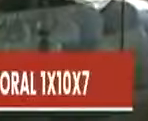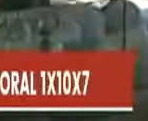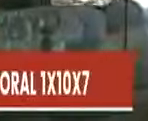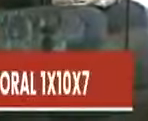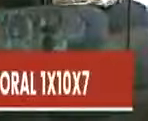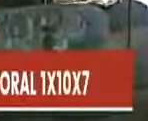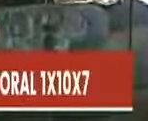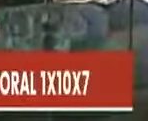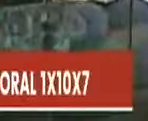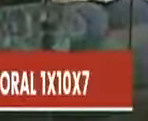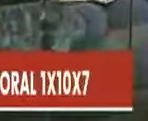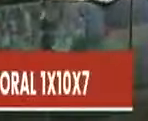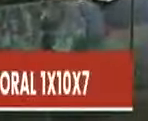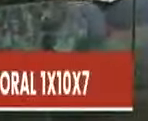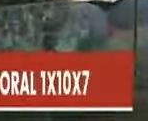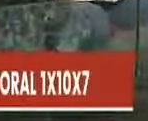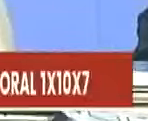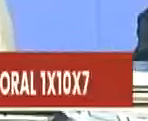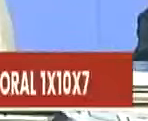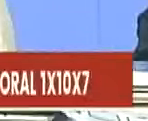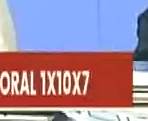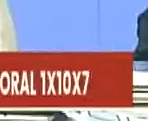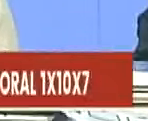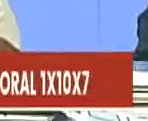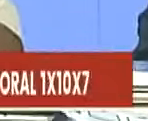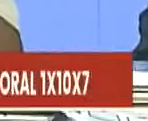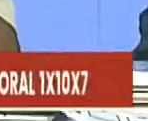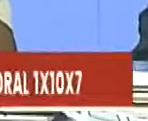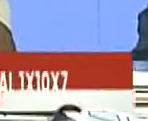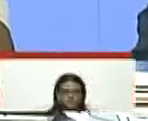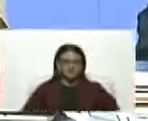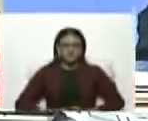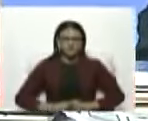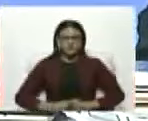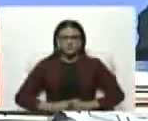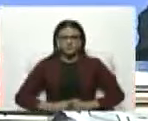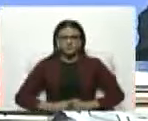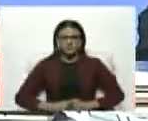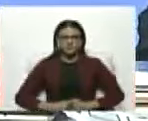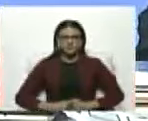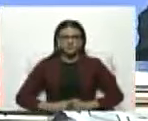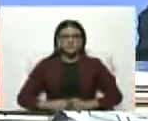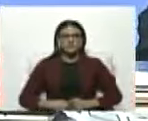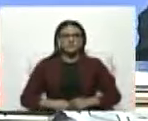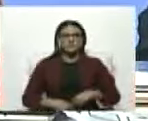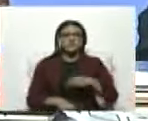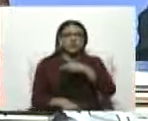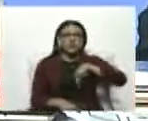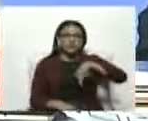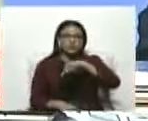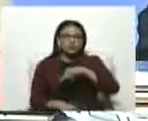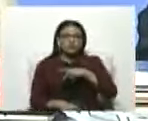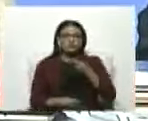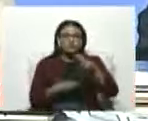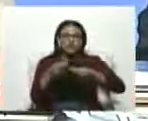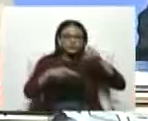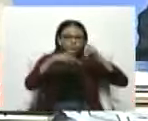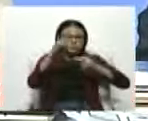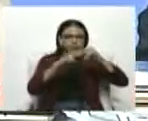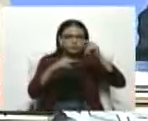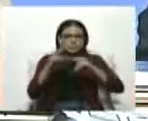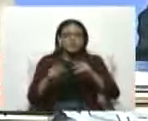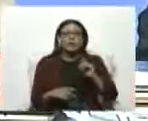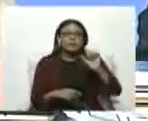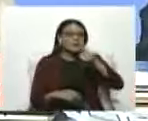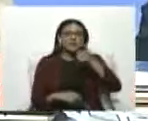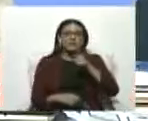Aquí están los responsables. Y, bueno, una de las fuerzas sociales que, bueno, fue construida, en primer lugar, por el